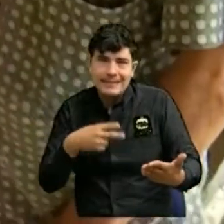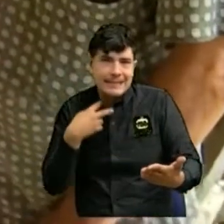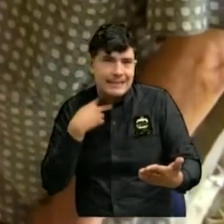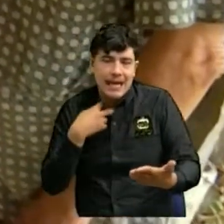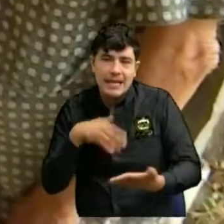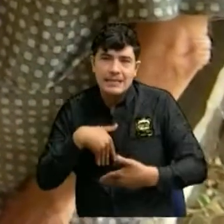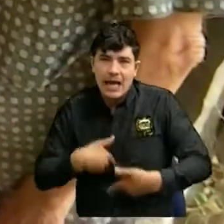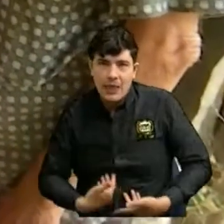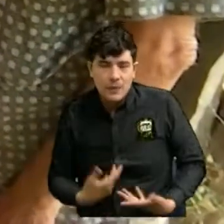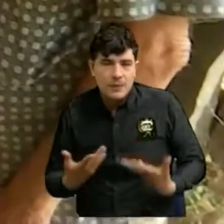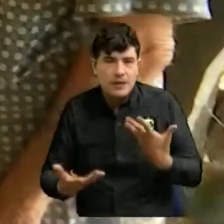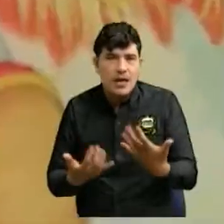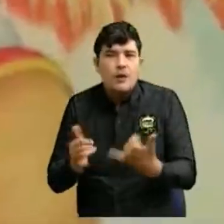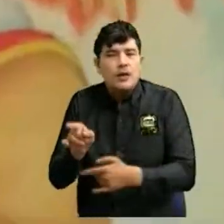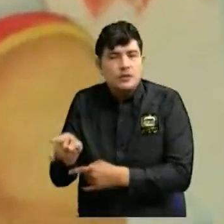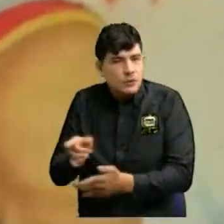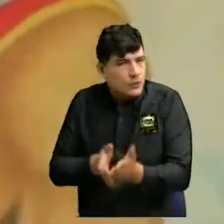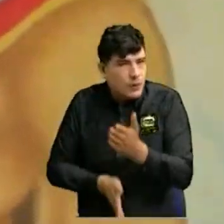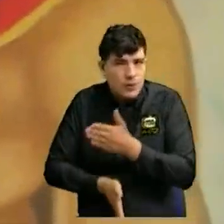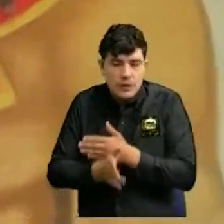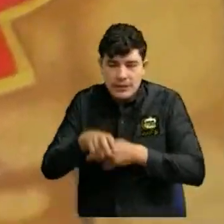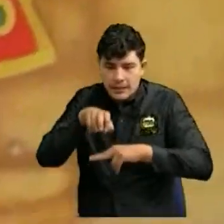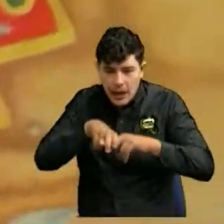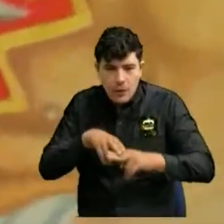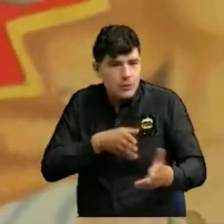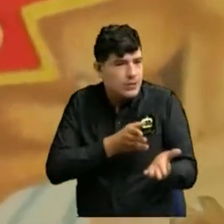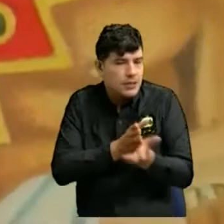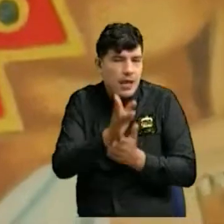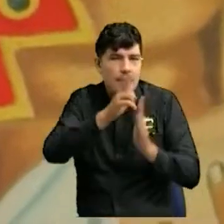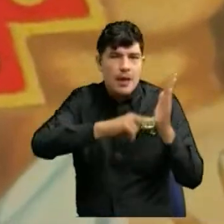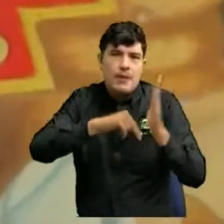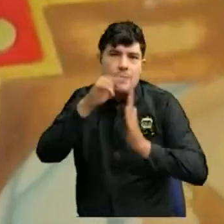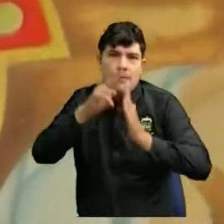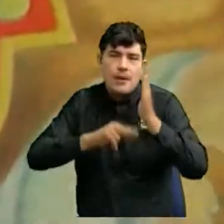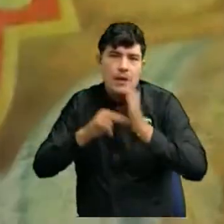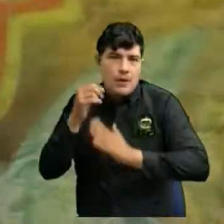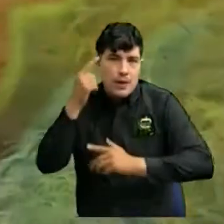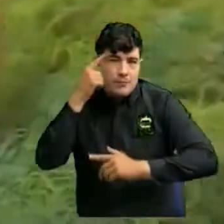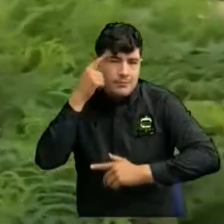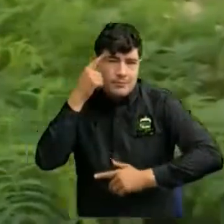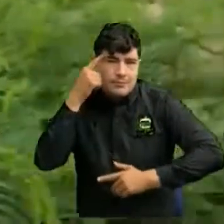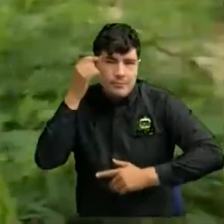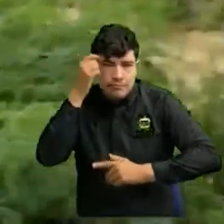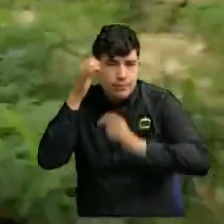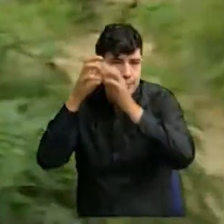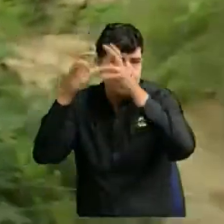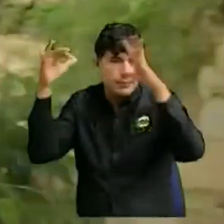conjugado con la imaginación y el dibujo, logran grandes hazañas.